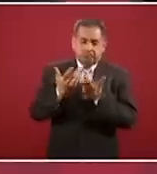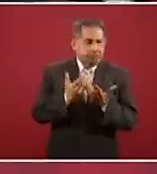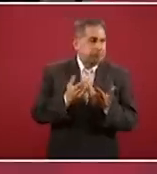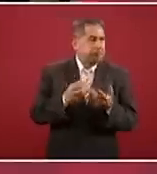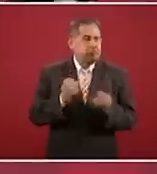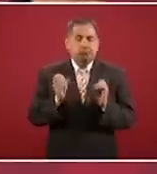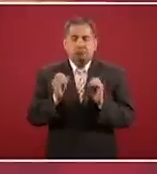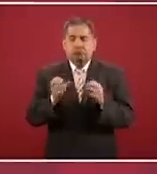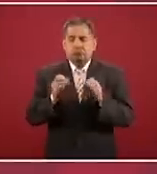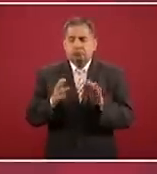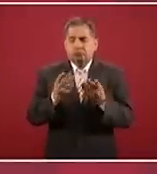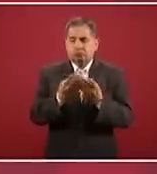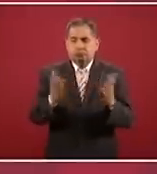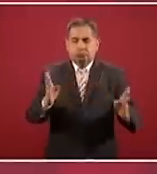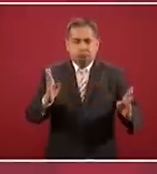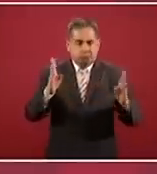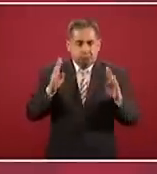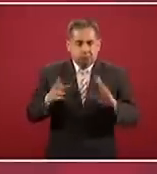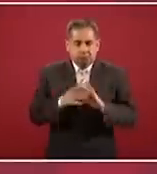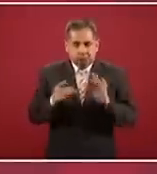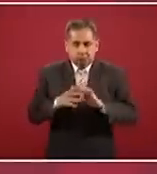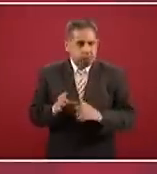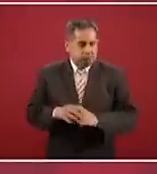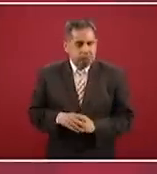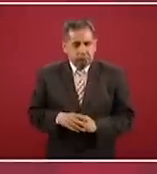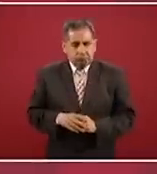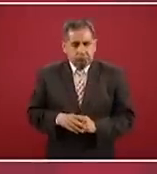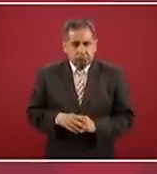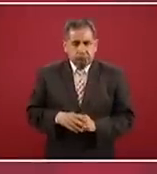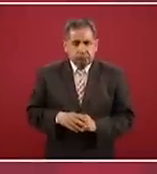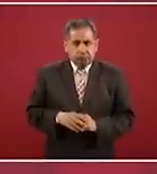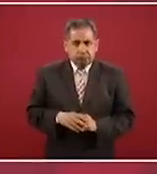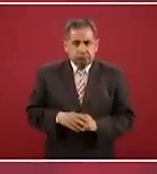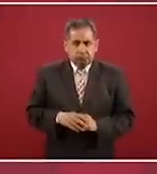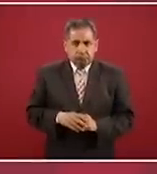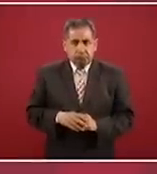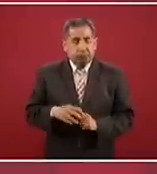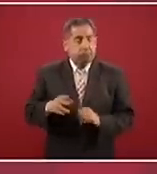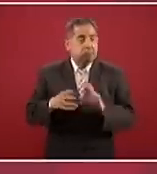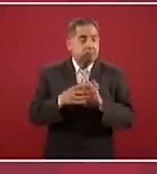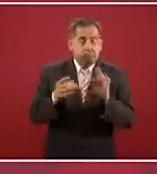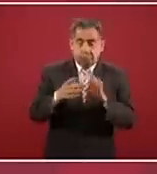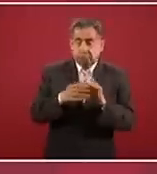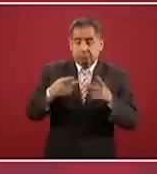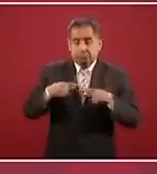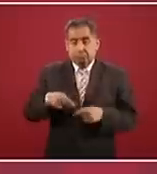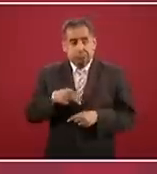tenía y salían los periodistas, ¡oh!